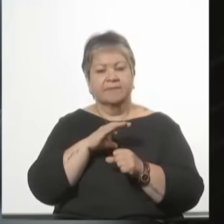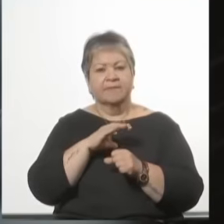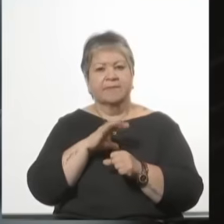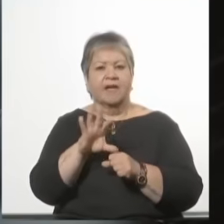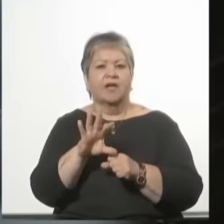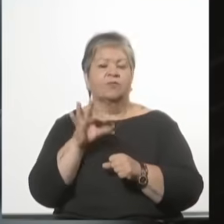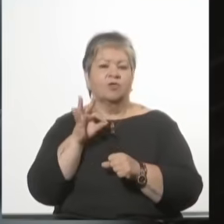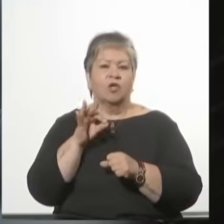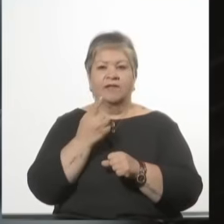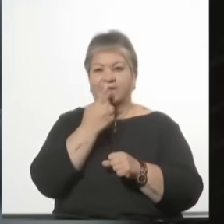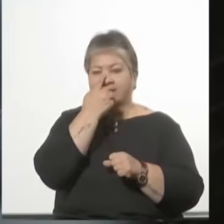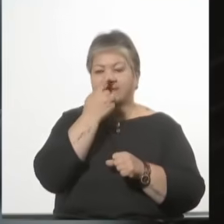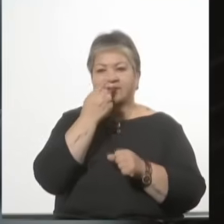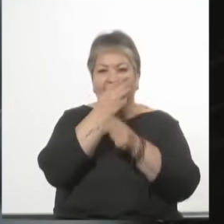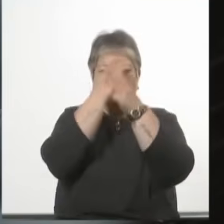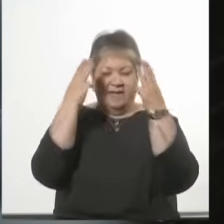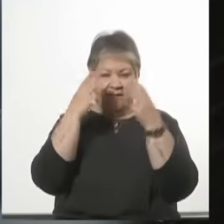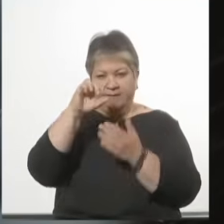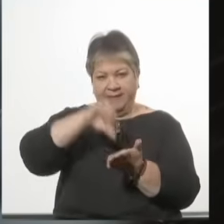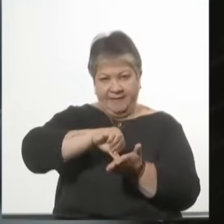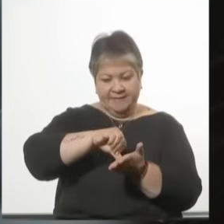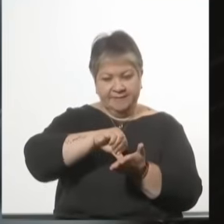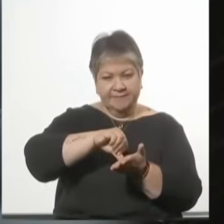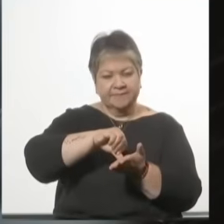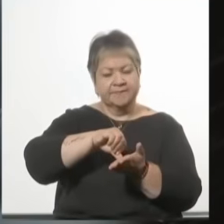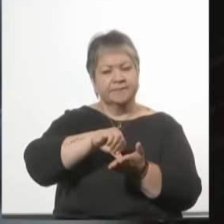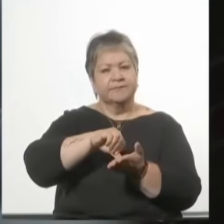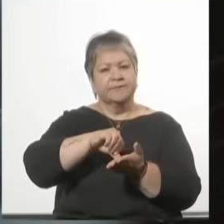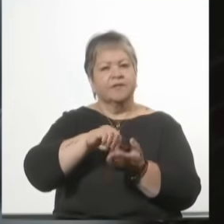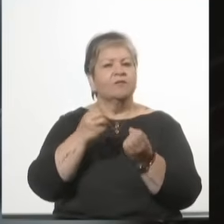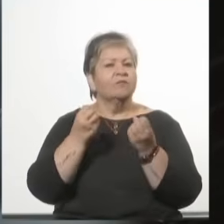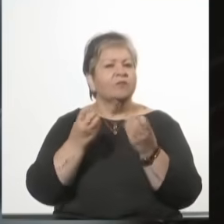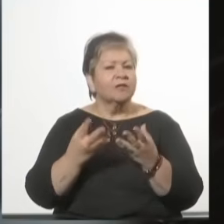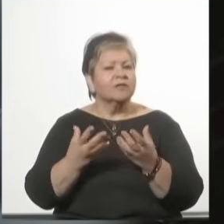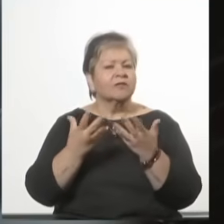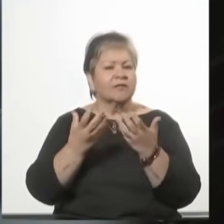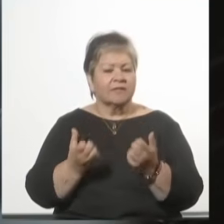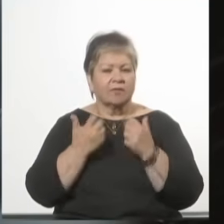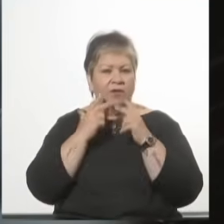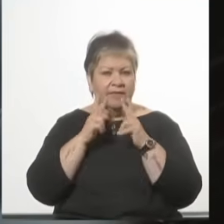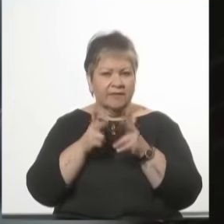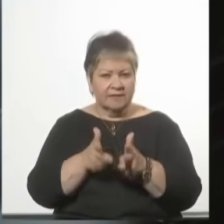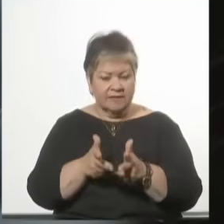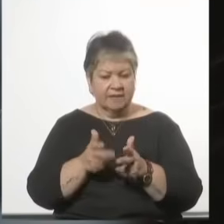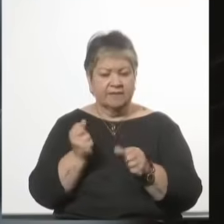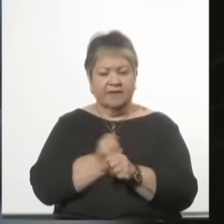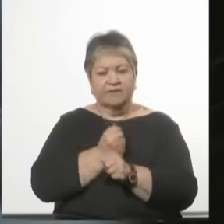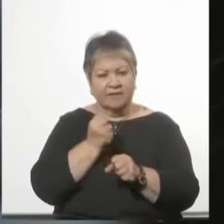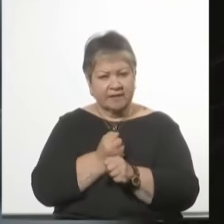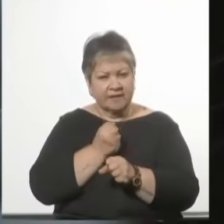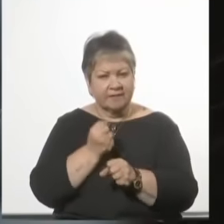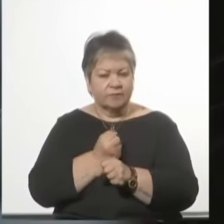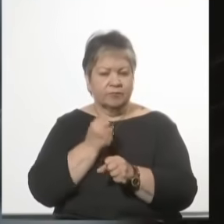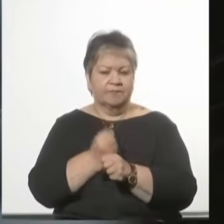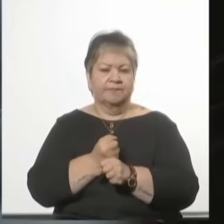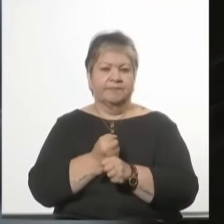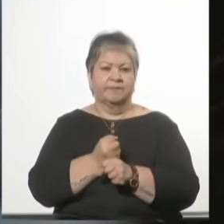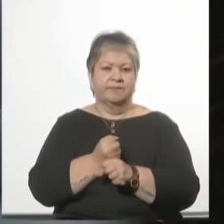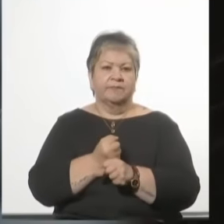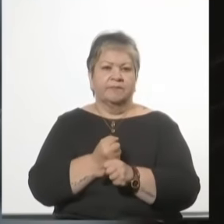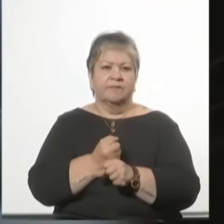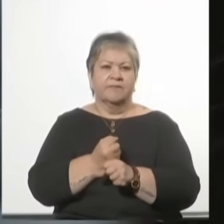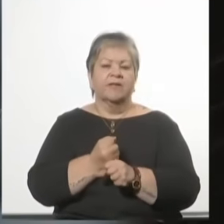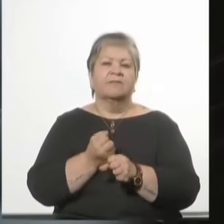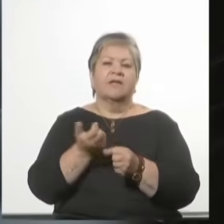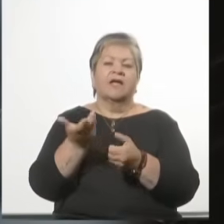para el interés general. En ese orden queremos decir, señora Presidenta, que estamos trabajando arduamente en ello, para lo que